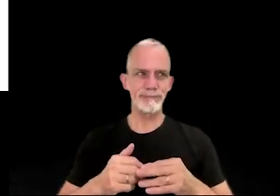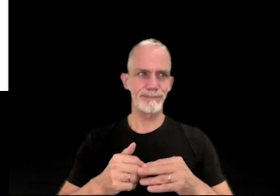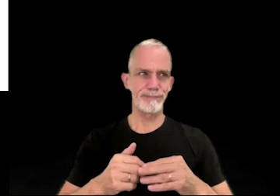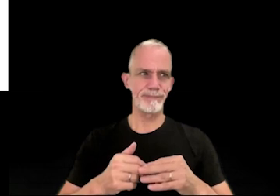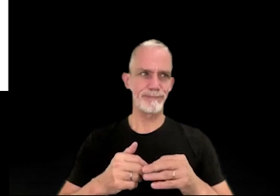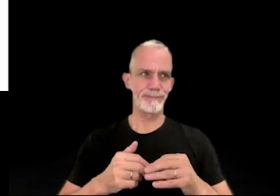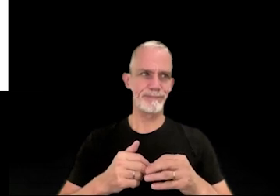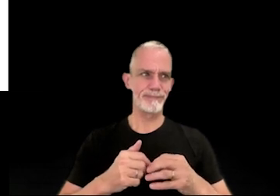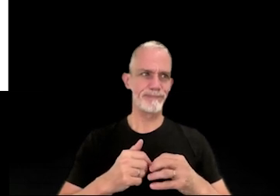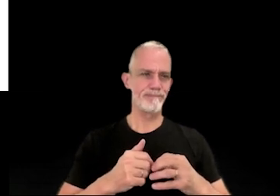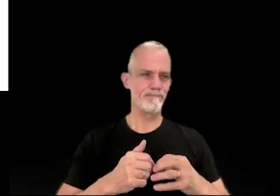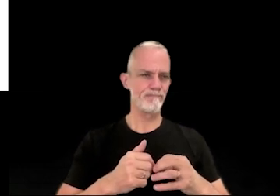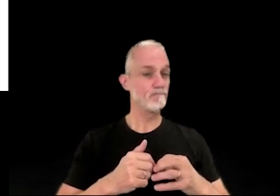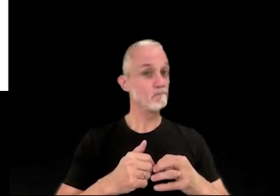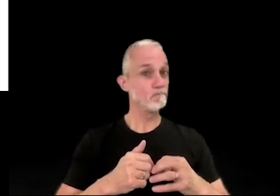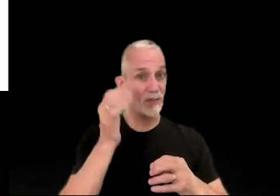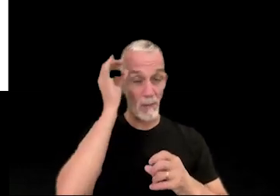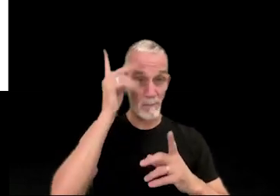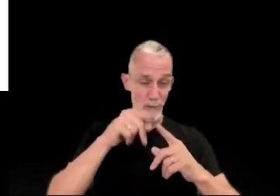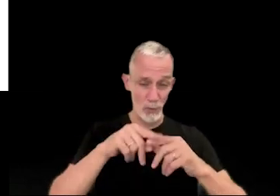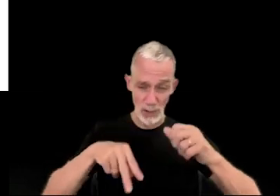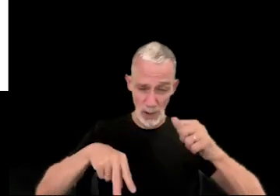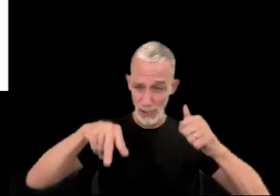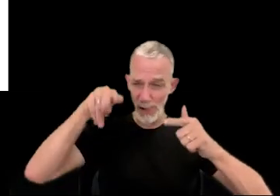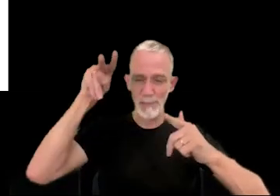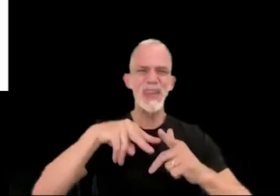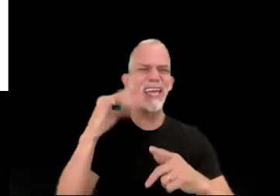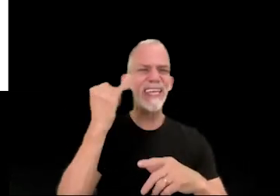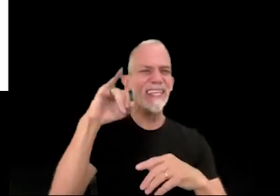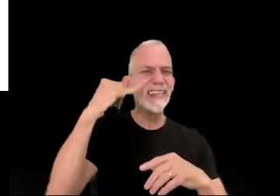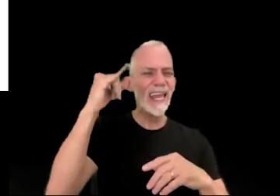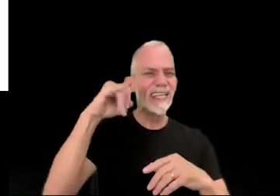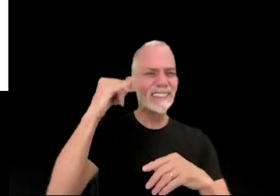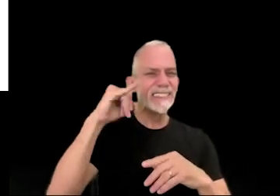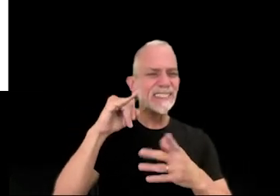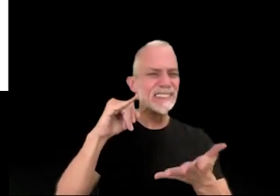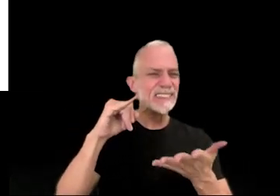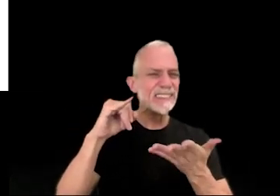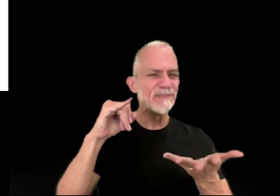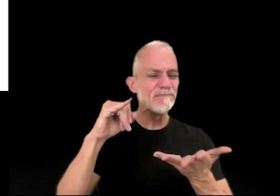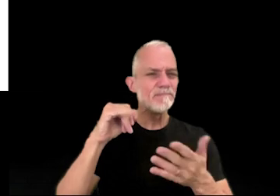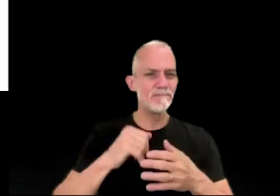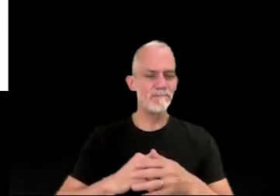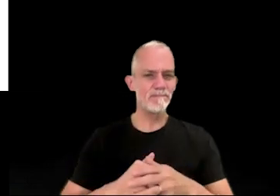perdón, con los intereses,